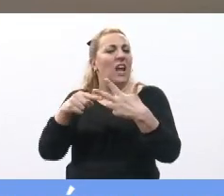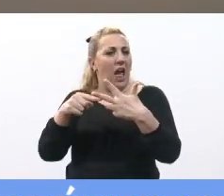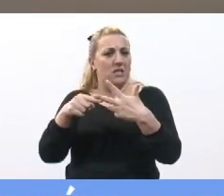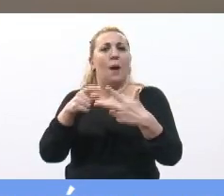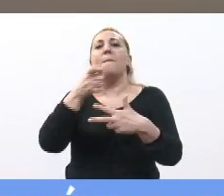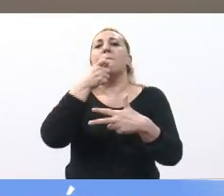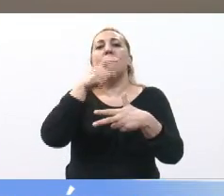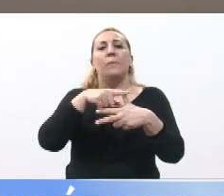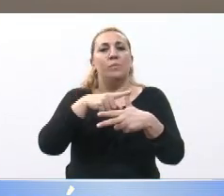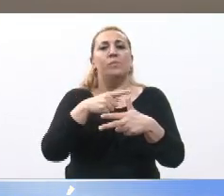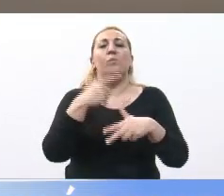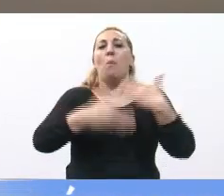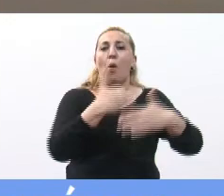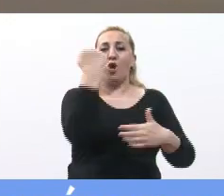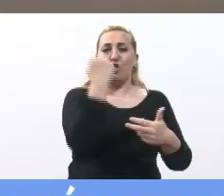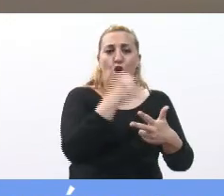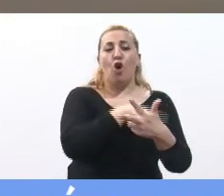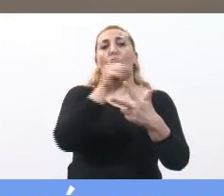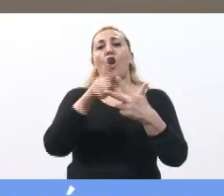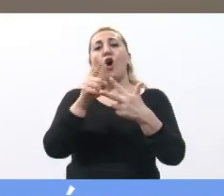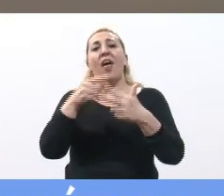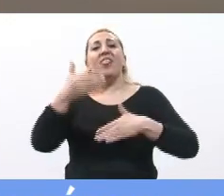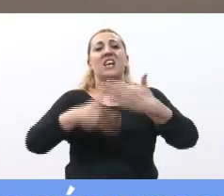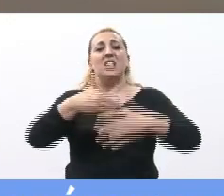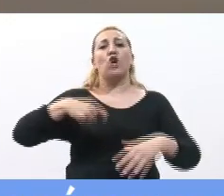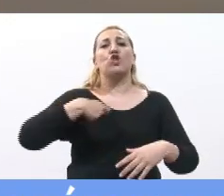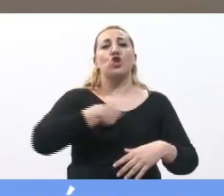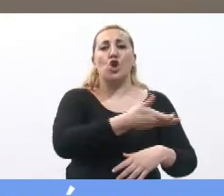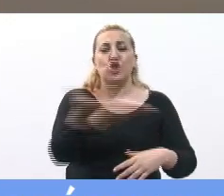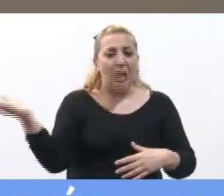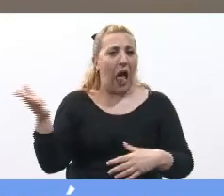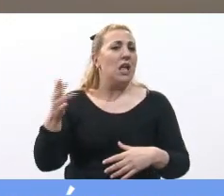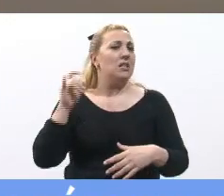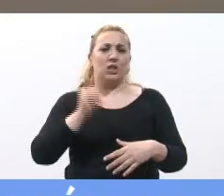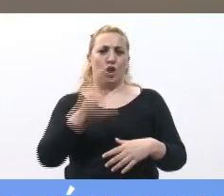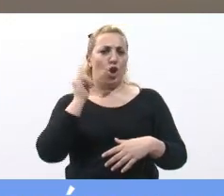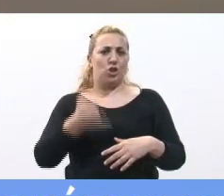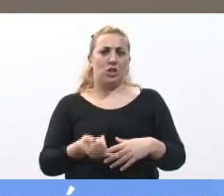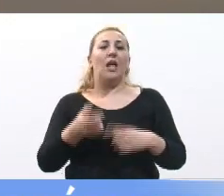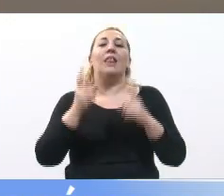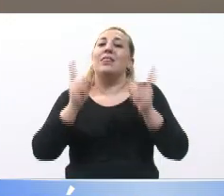Por un lado, el progreso económico, por el otro lado, el desarrollo social y, sin ninguna duda,